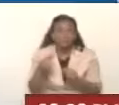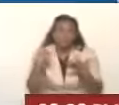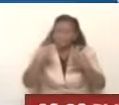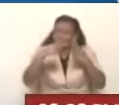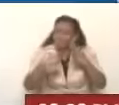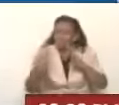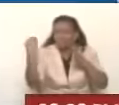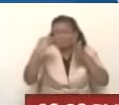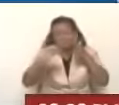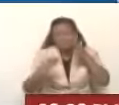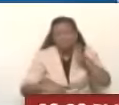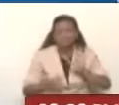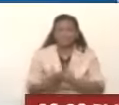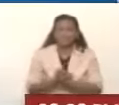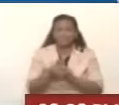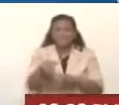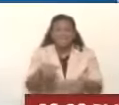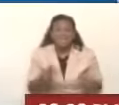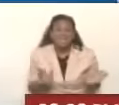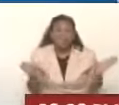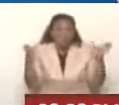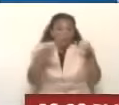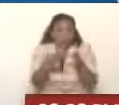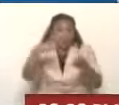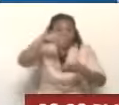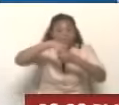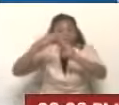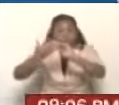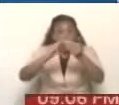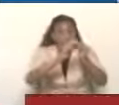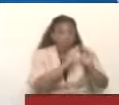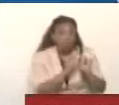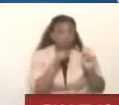etcétera, en su organización,